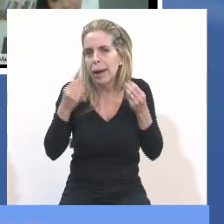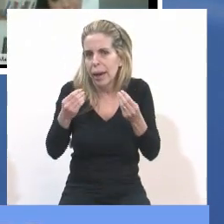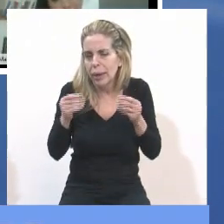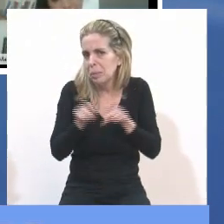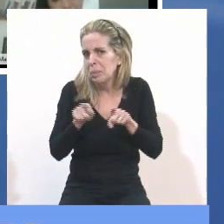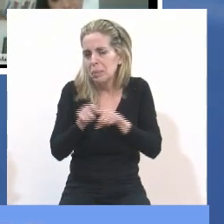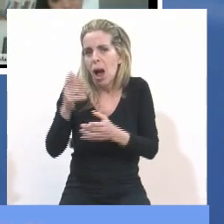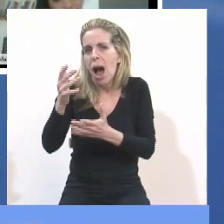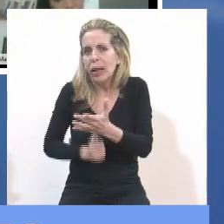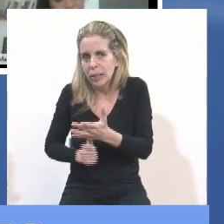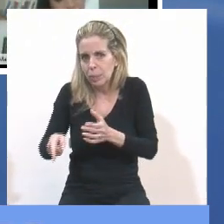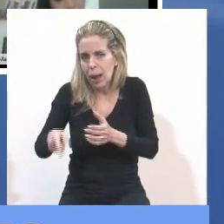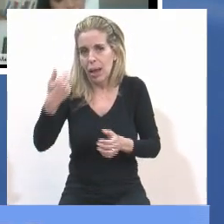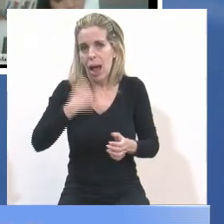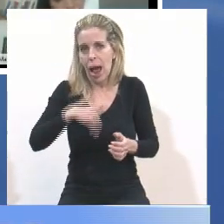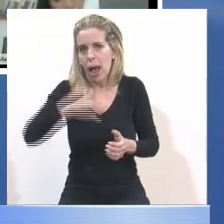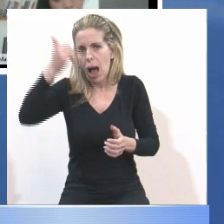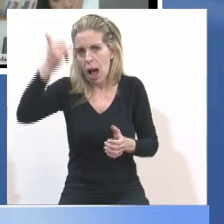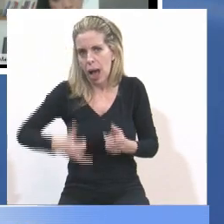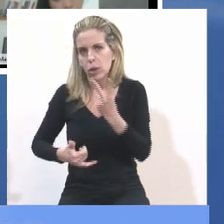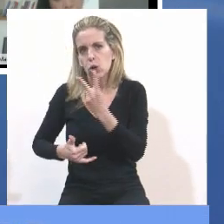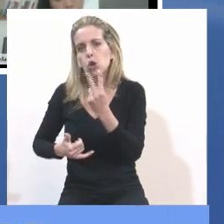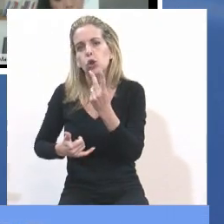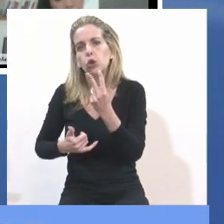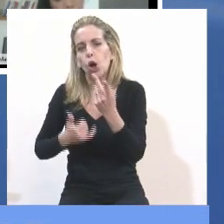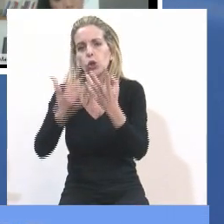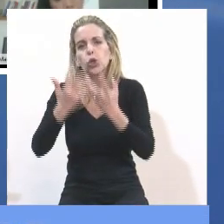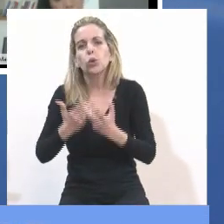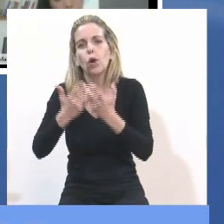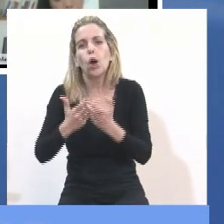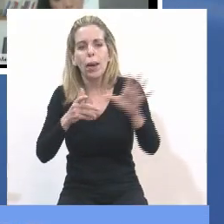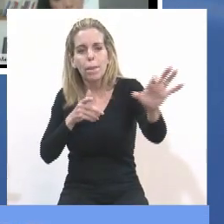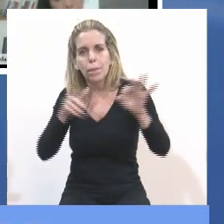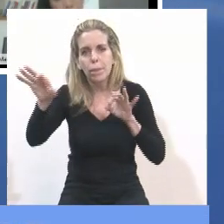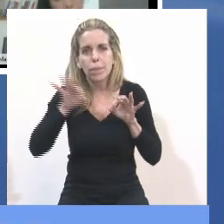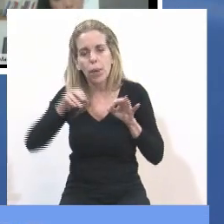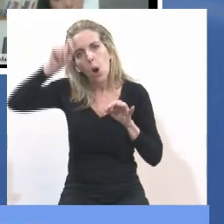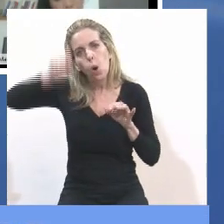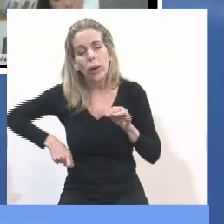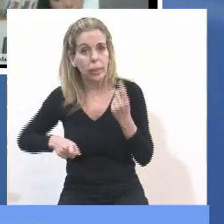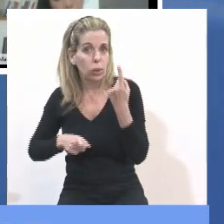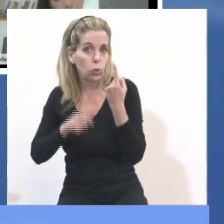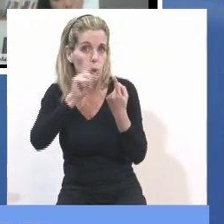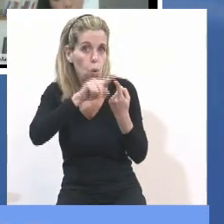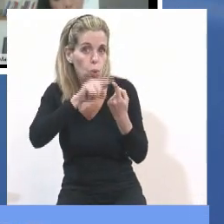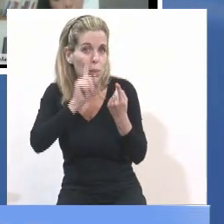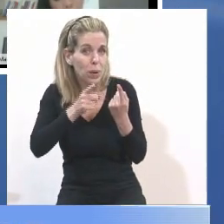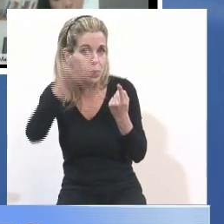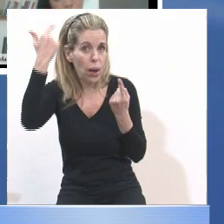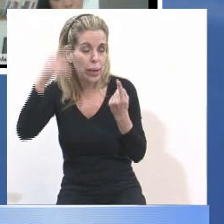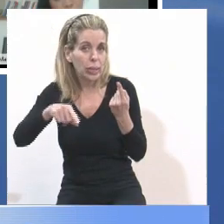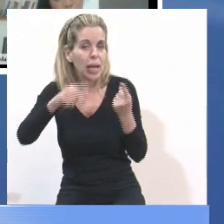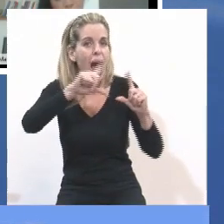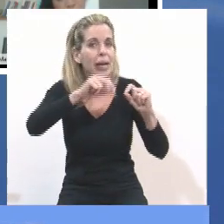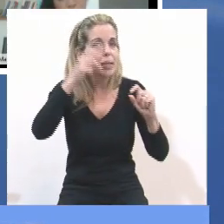aceptar que existen en la Argentina dos sistemas de selección de jueces. Uno, el del 99